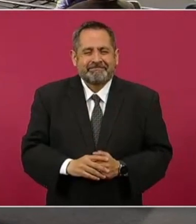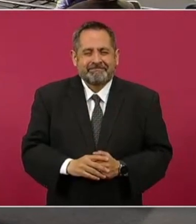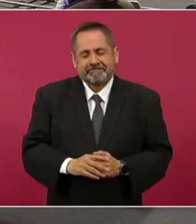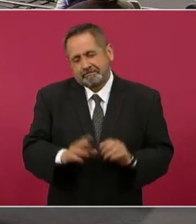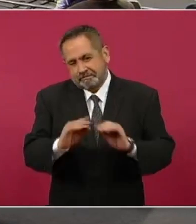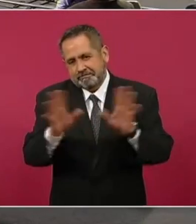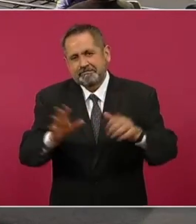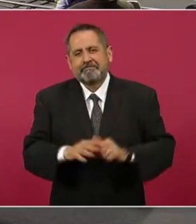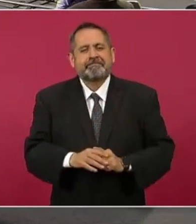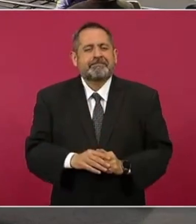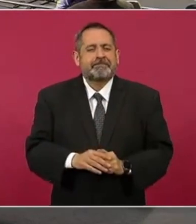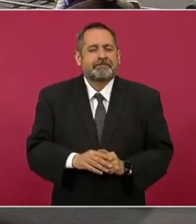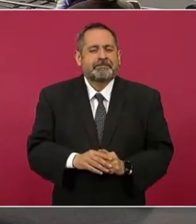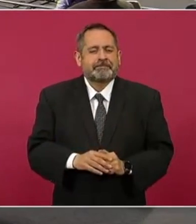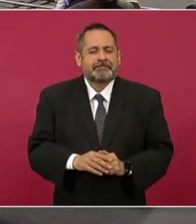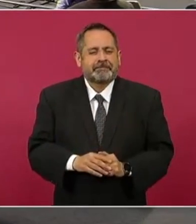Claro,